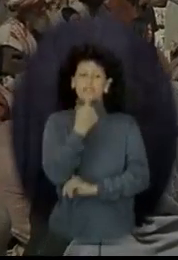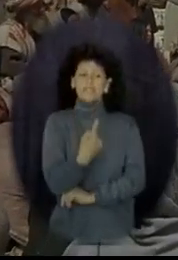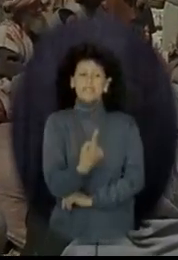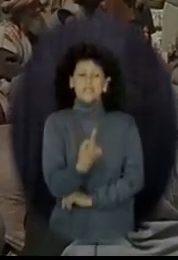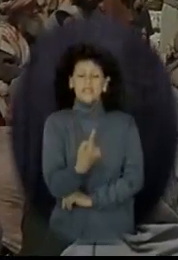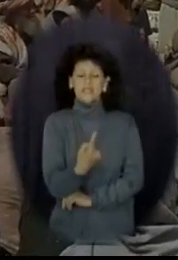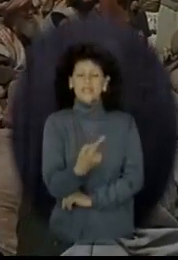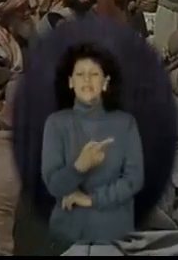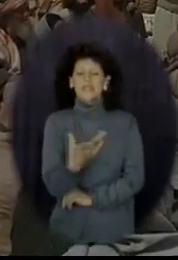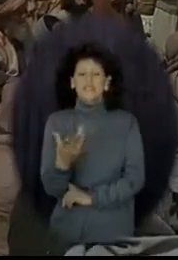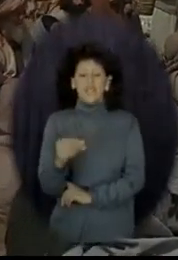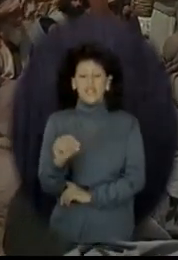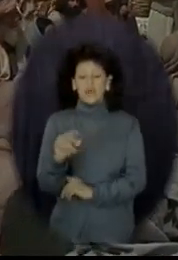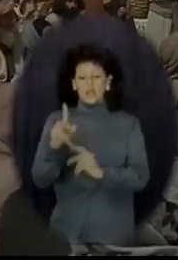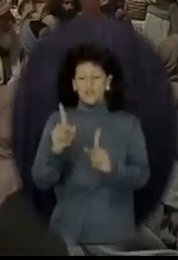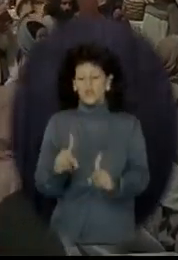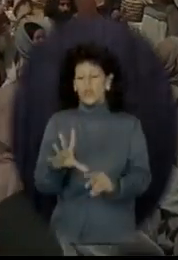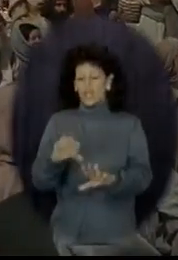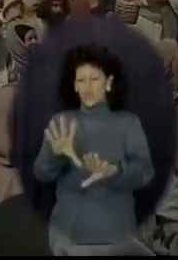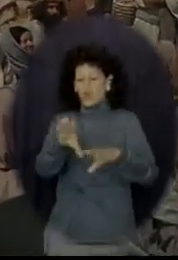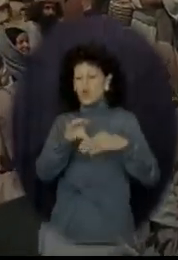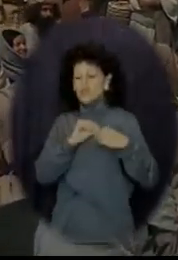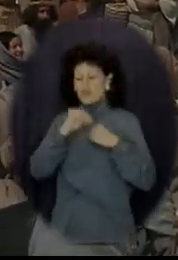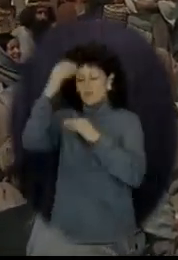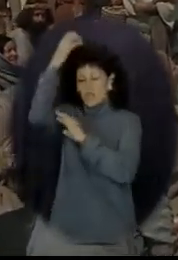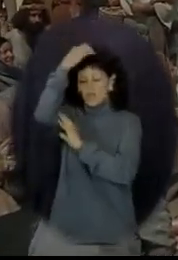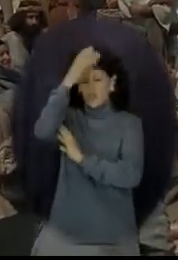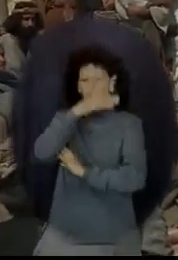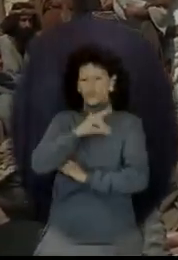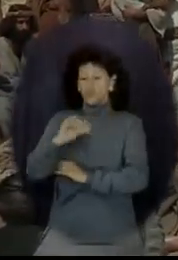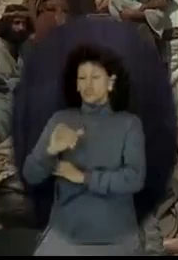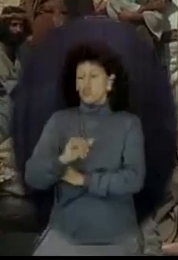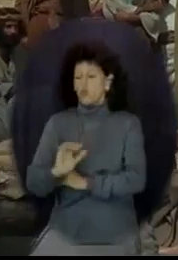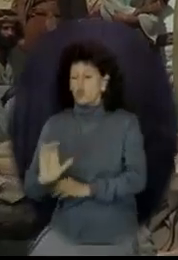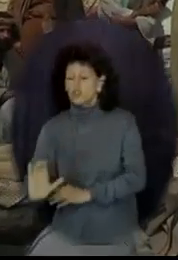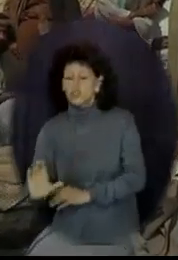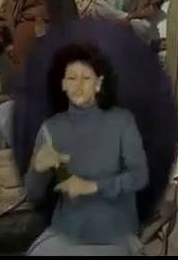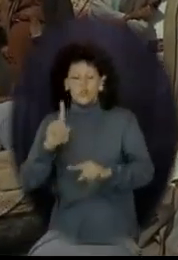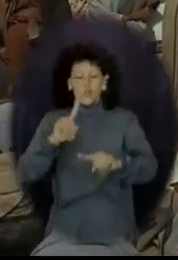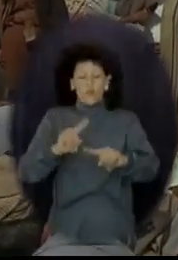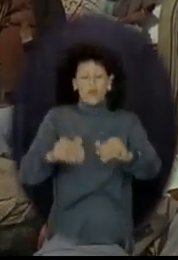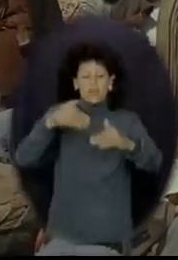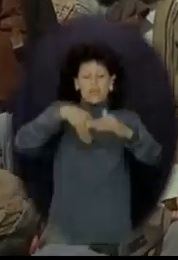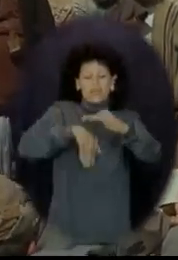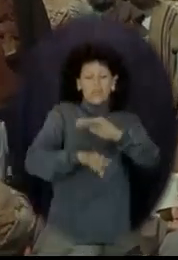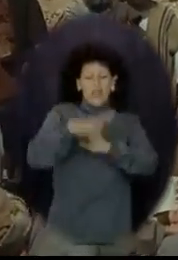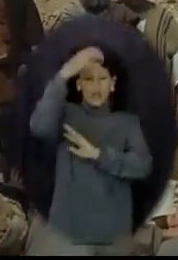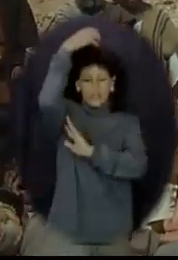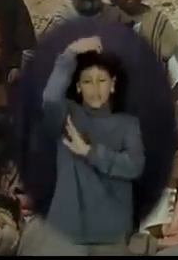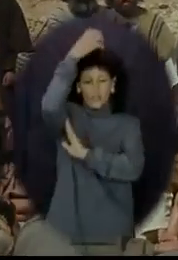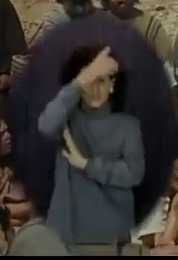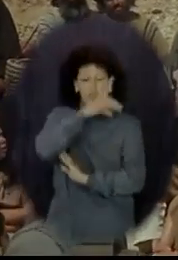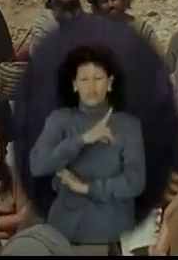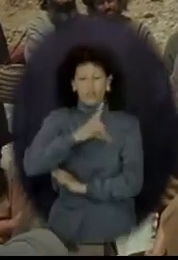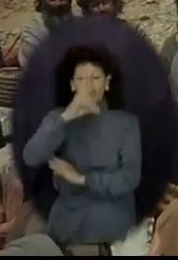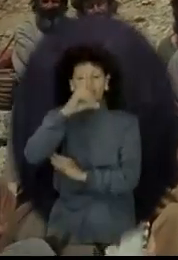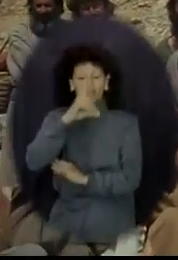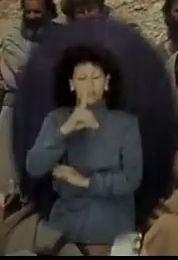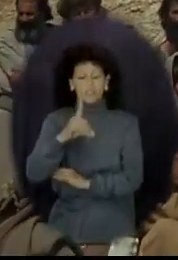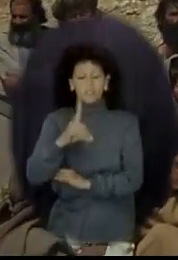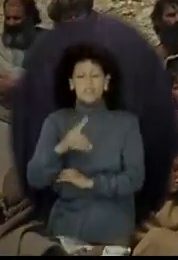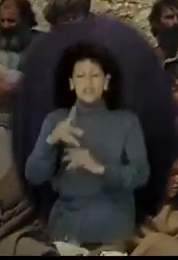Puedo asegurarles que el que no acepta el reino de Dios como un niño, de ninguna forma entrará en él.